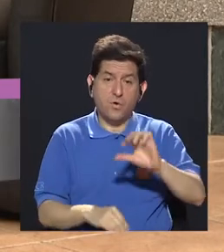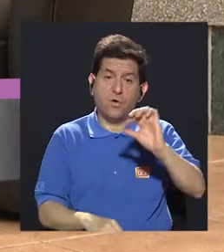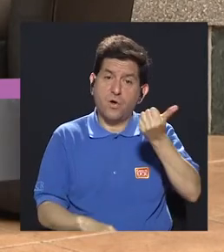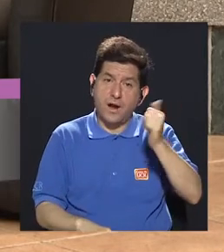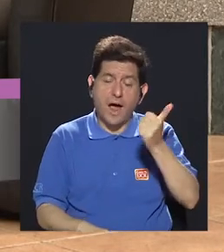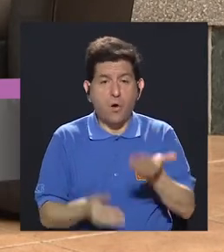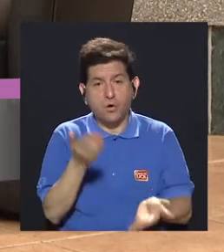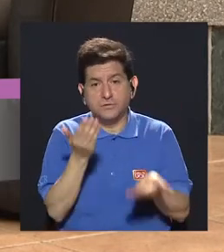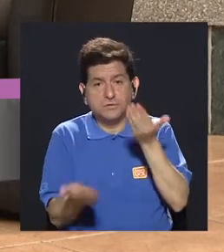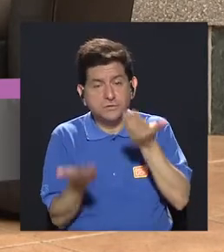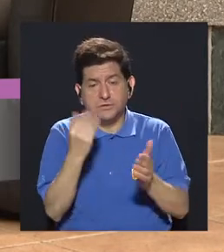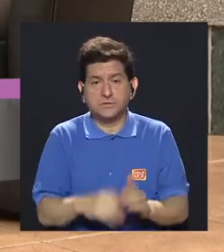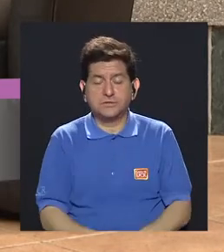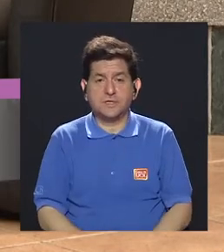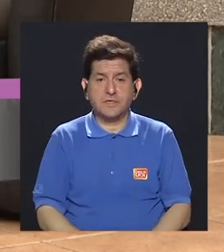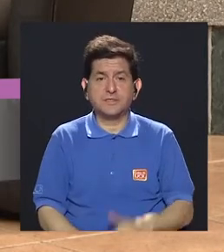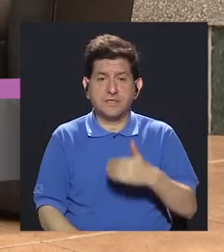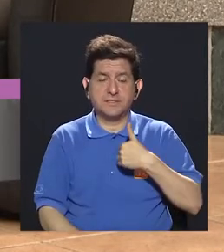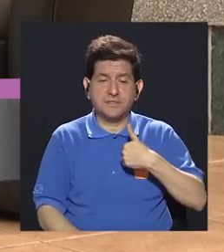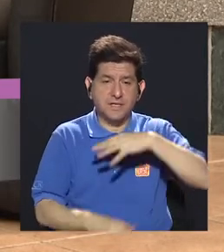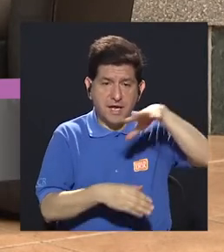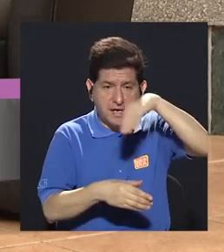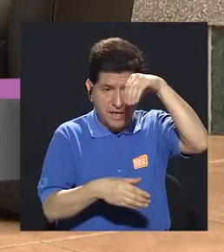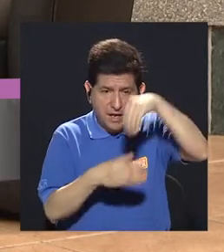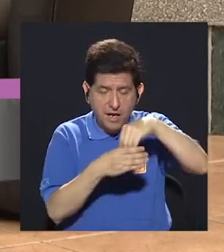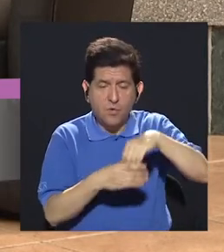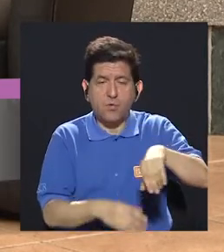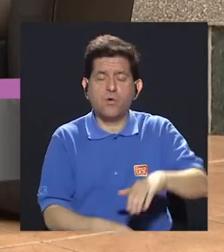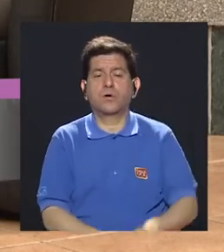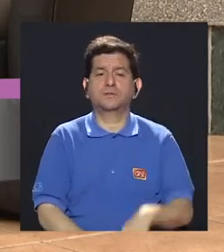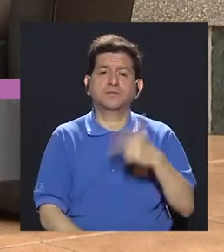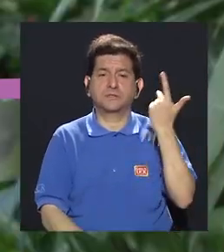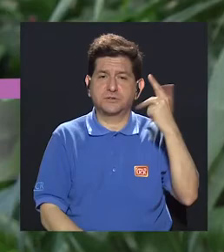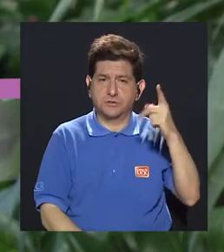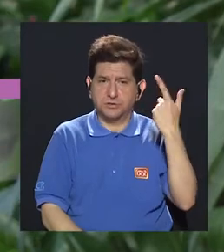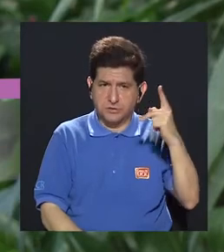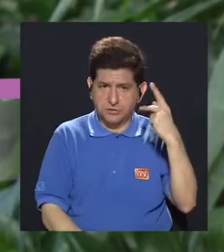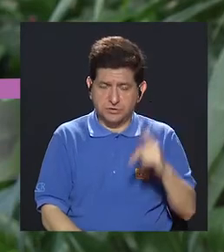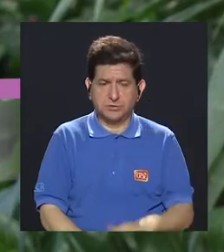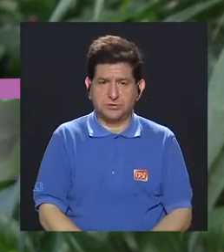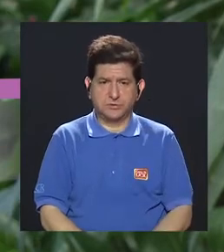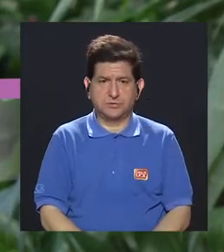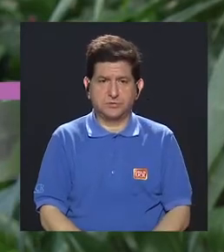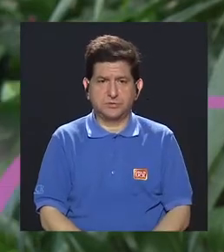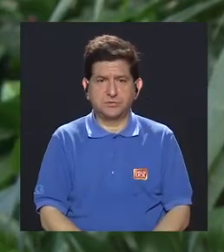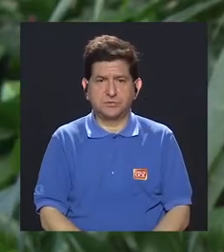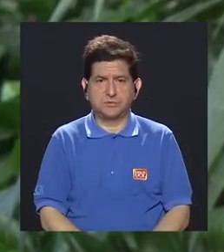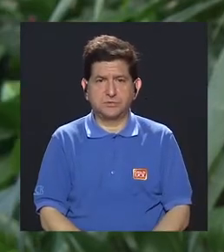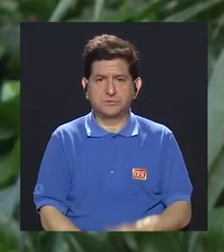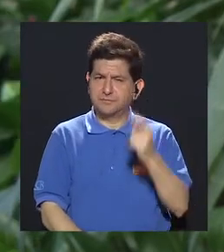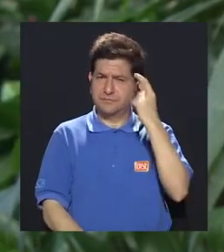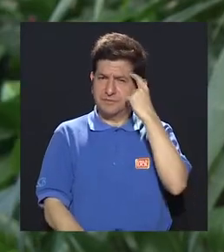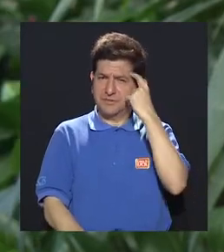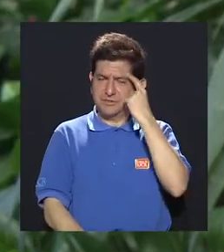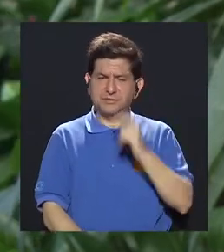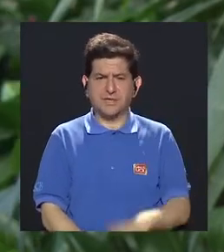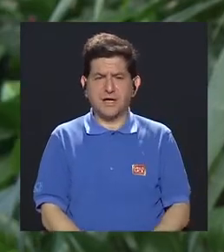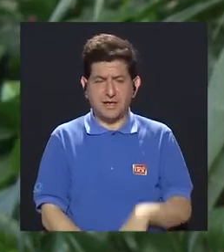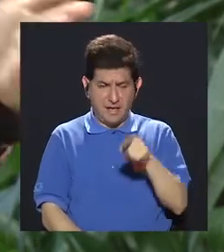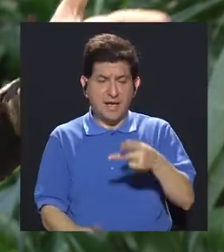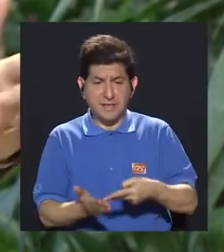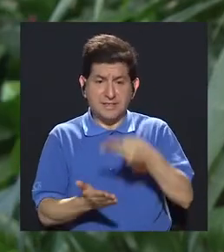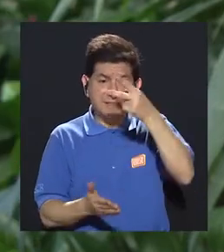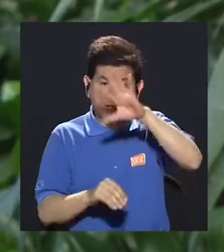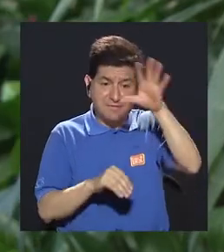sobre otros que a lo mejor están en un contexto riesgoso, ¿verdad? Uh-huh. ¿Cuál ha sido el